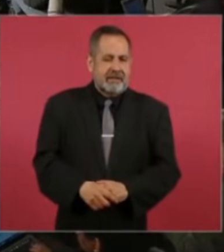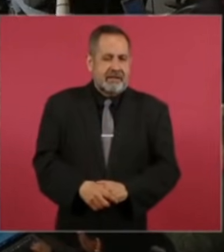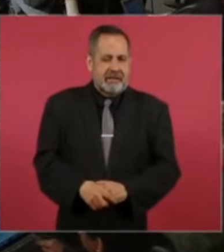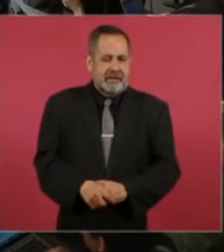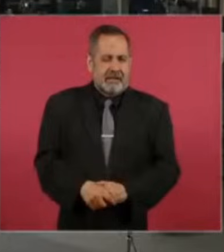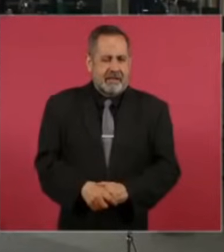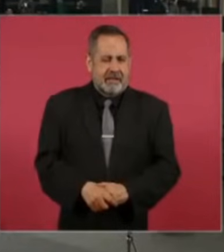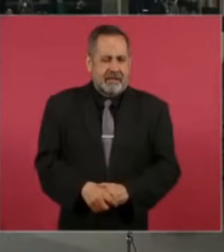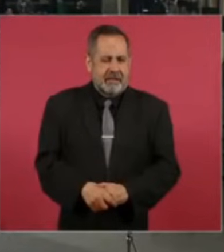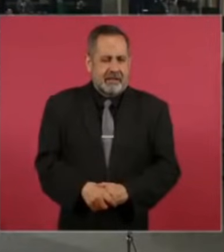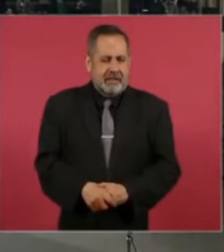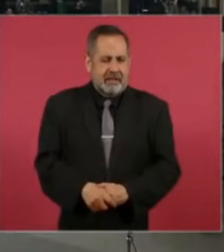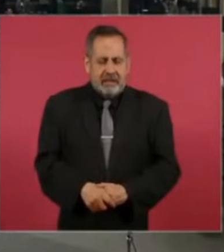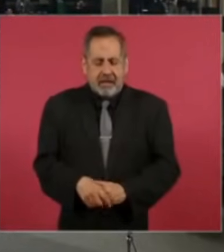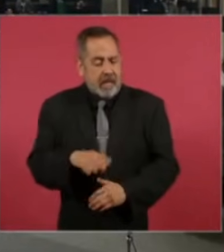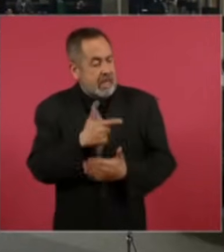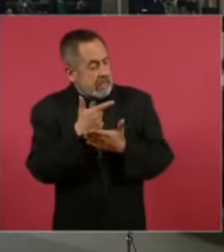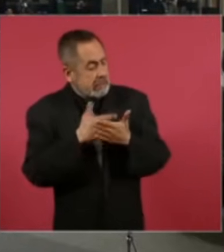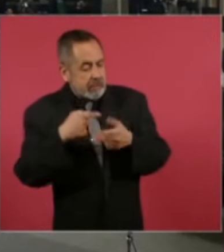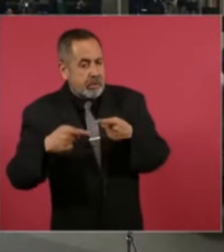preguntar. Ah, Teresa Mora,